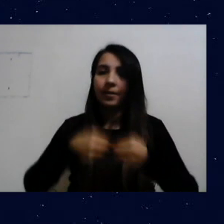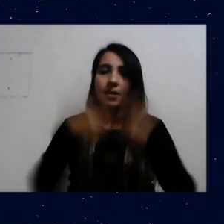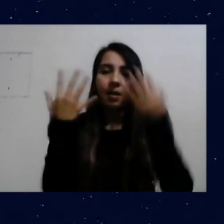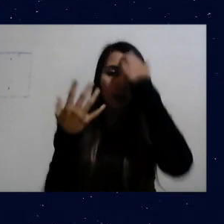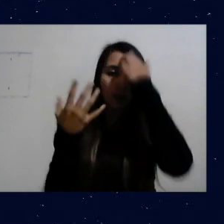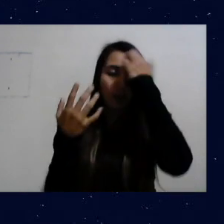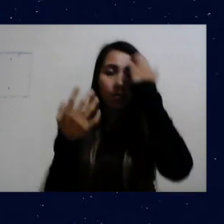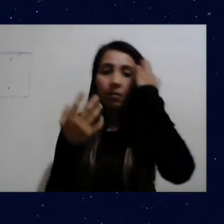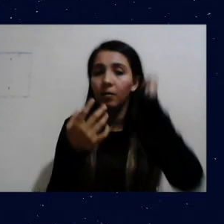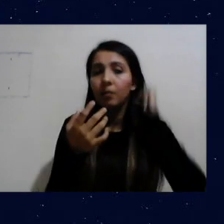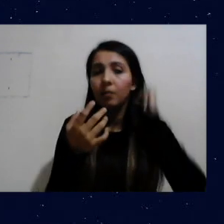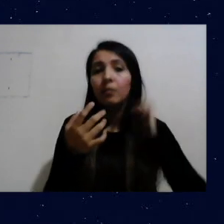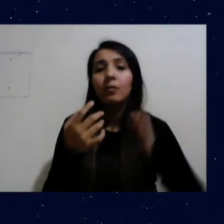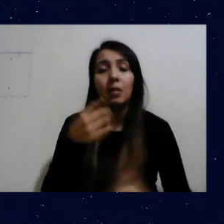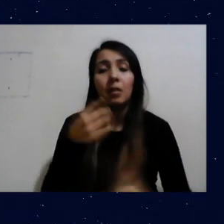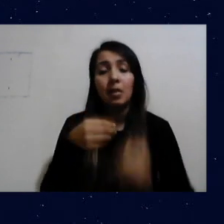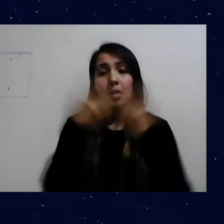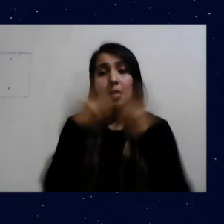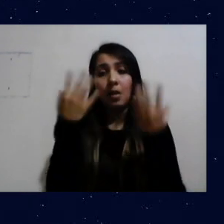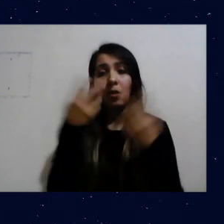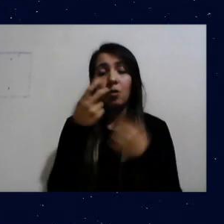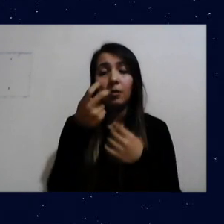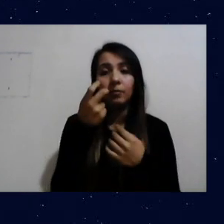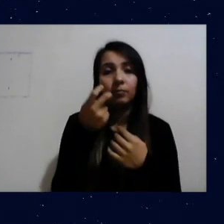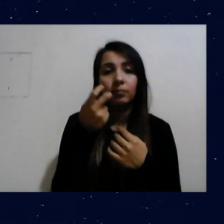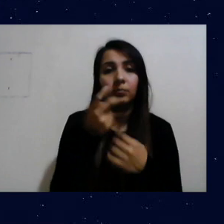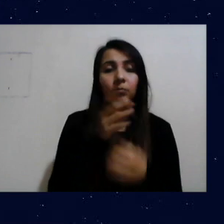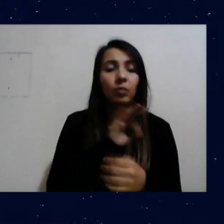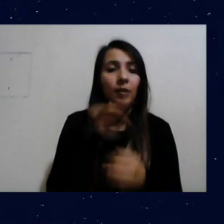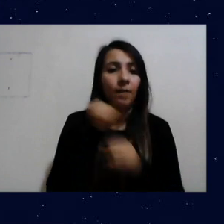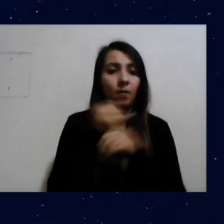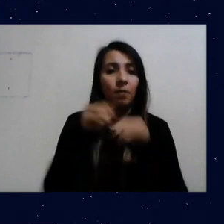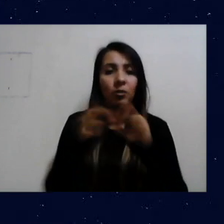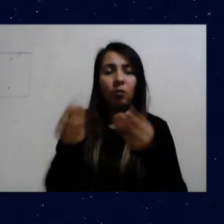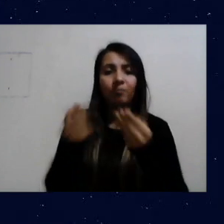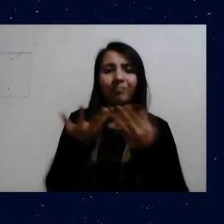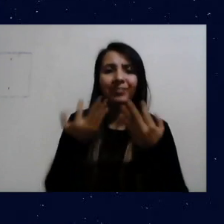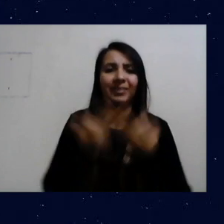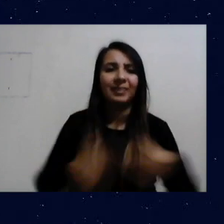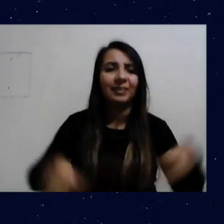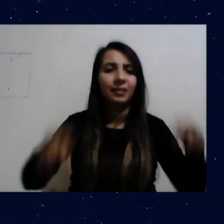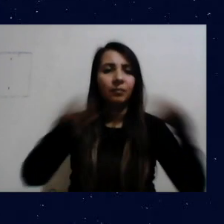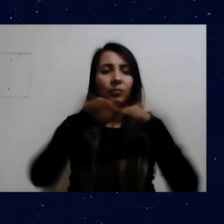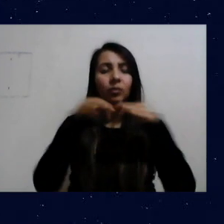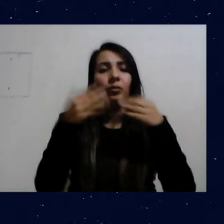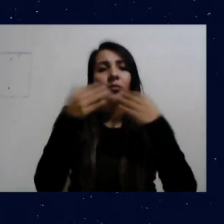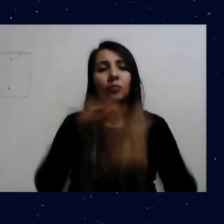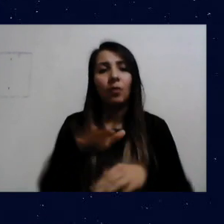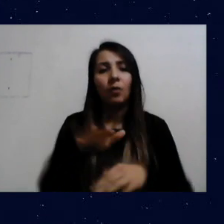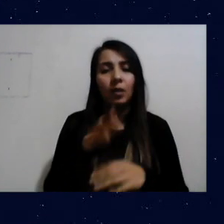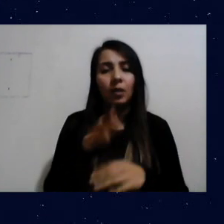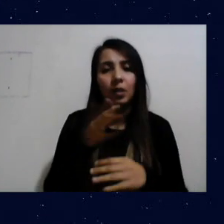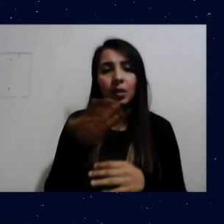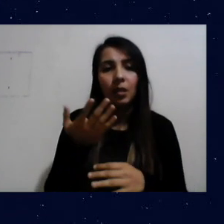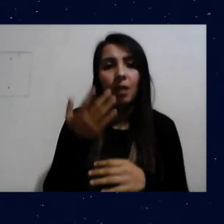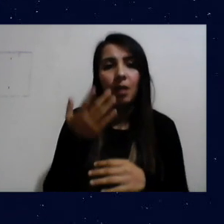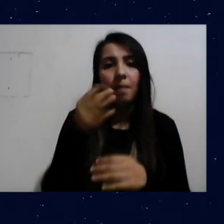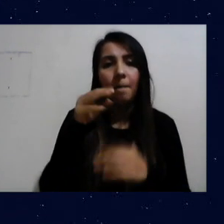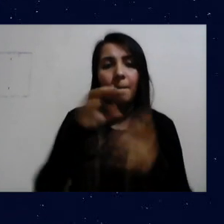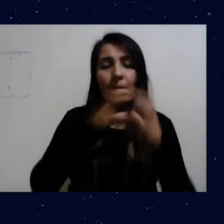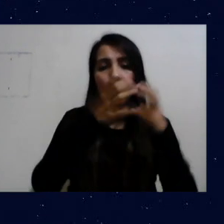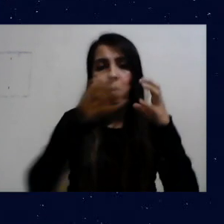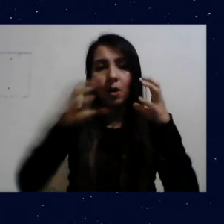información fundamental sobre las abundancias moleculares en los sistemas planetarios en formación. O